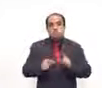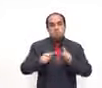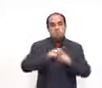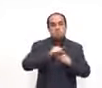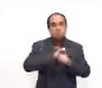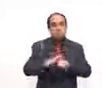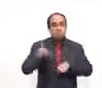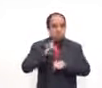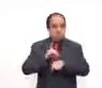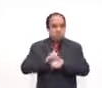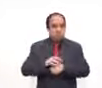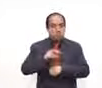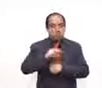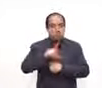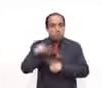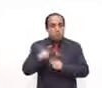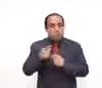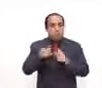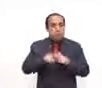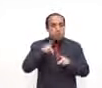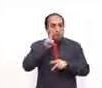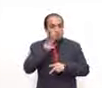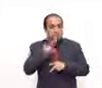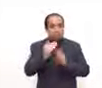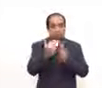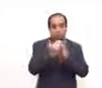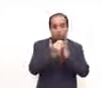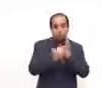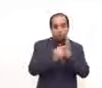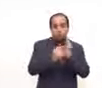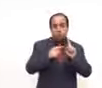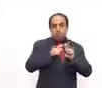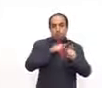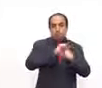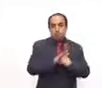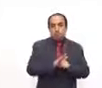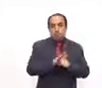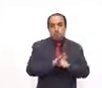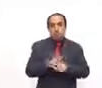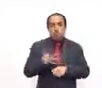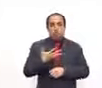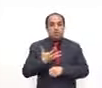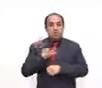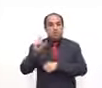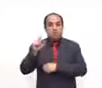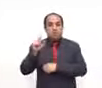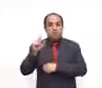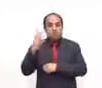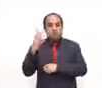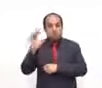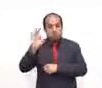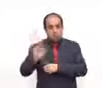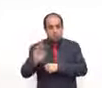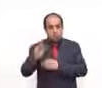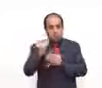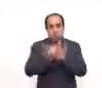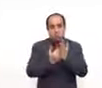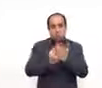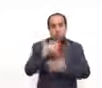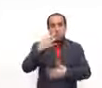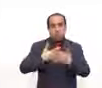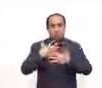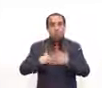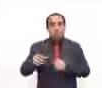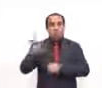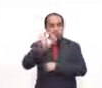desde entonces hemos visto una tendencia a la baja, en la cual ha bajado una tasa de positividad en kioscos de 24% al 15%, que es el dato de ayer.